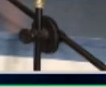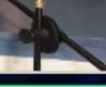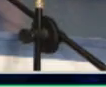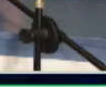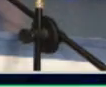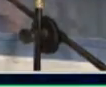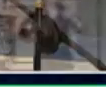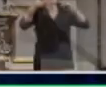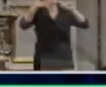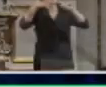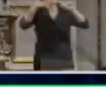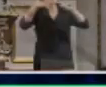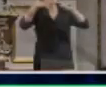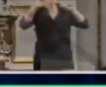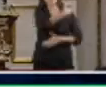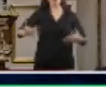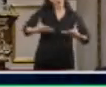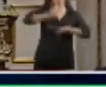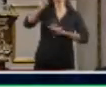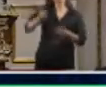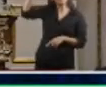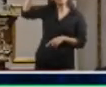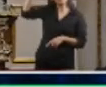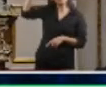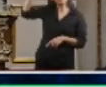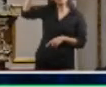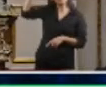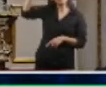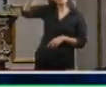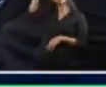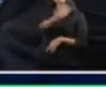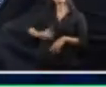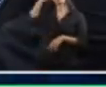las 20, sí. Y después sacar las conclusiones del caso.